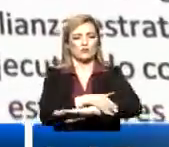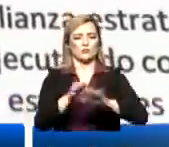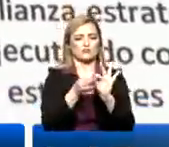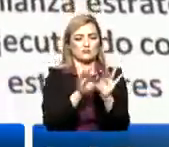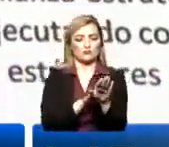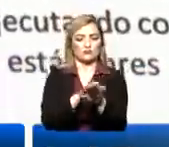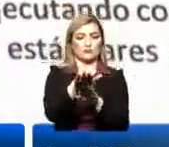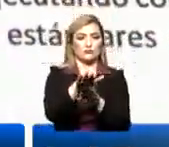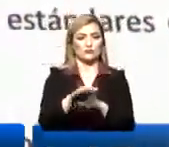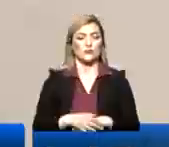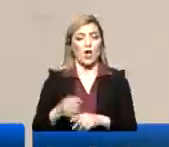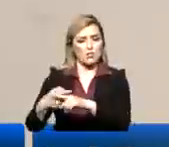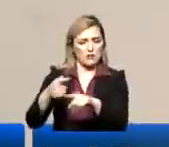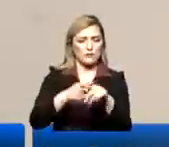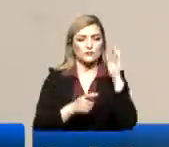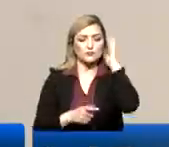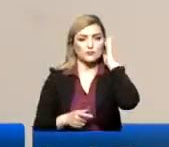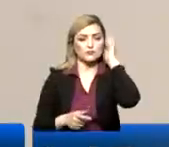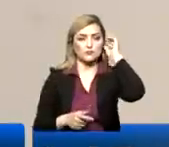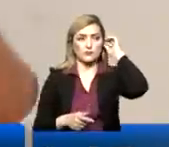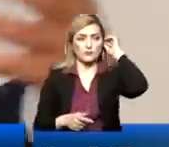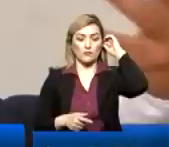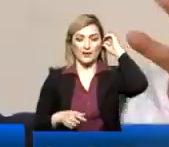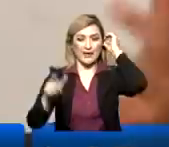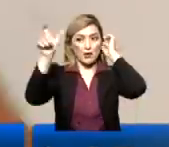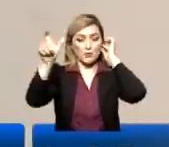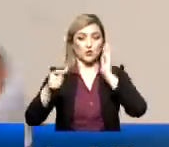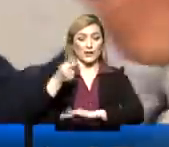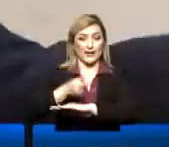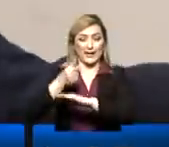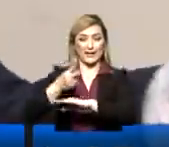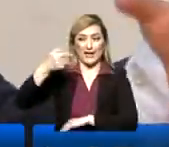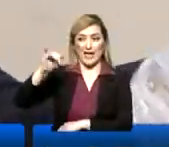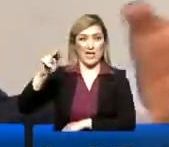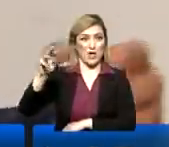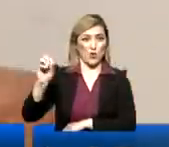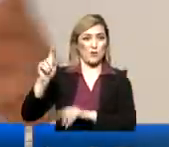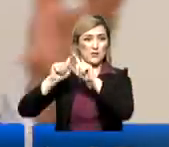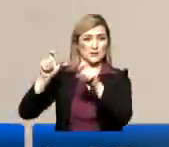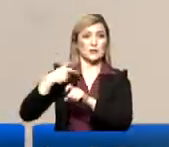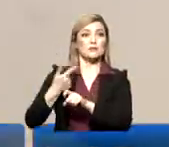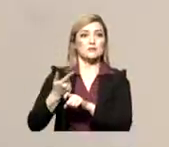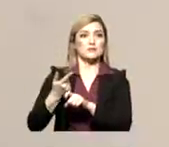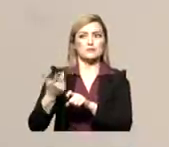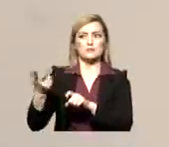Quito, entre otras obras. No somos amigos, somos conocidos como con un poco de empresarios y de